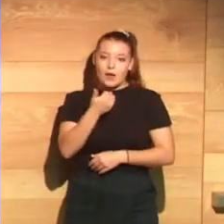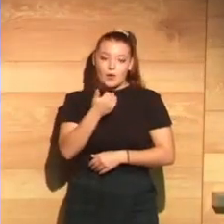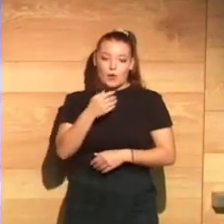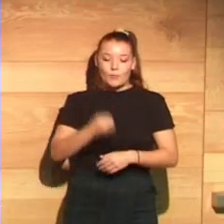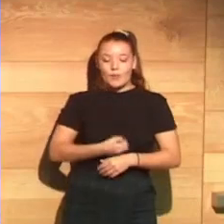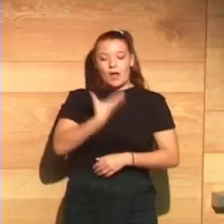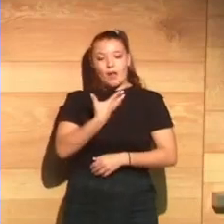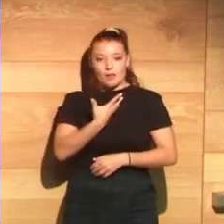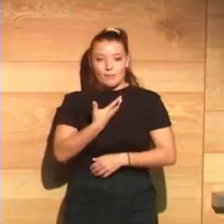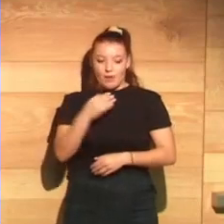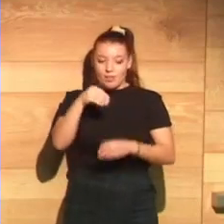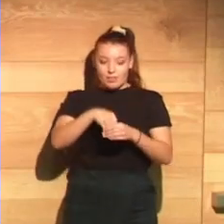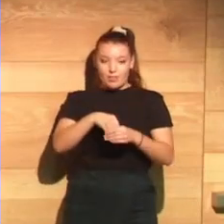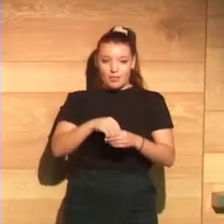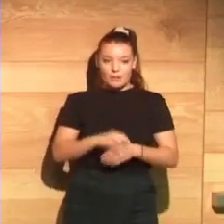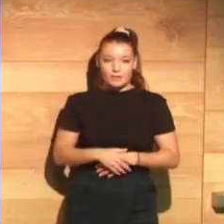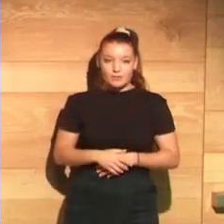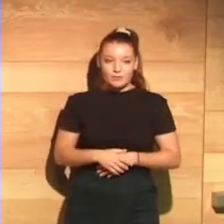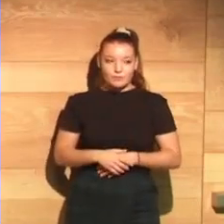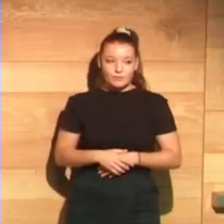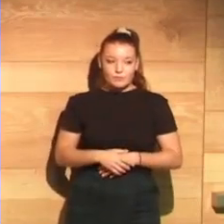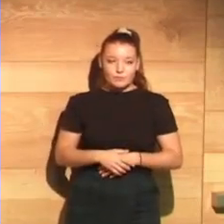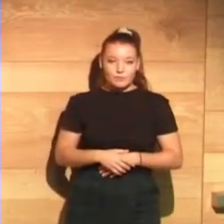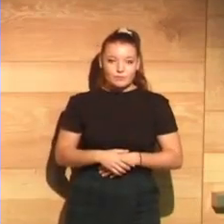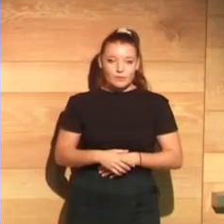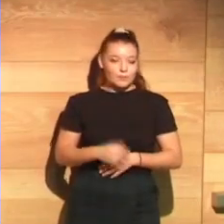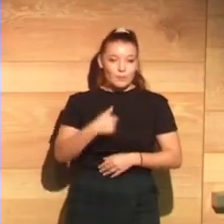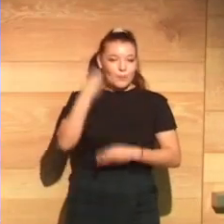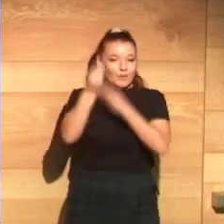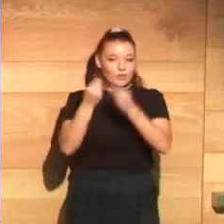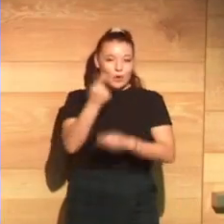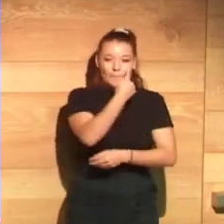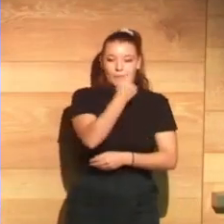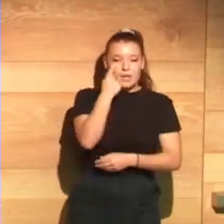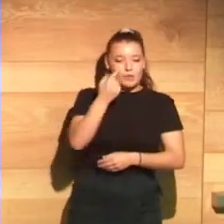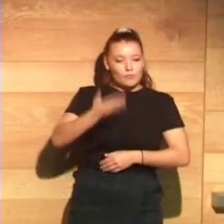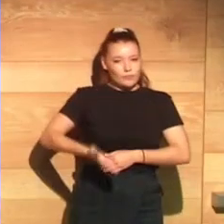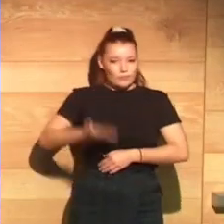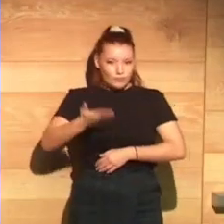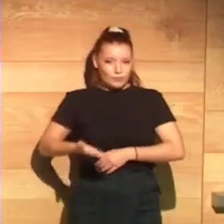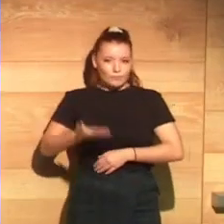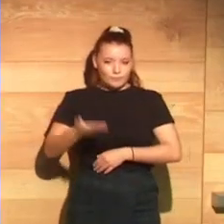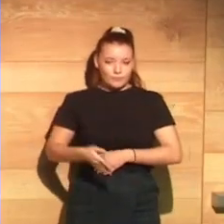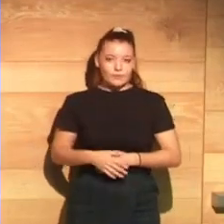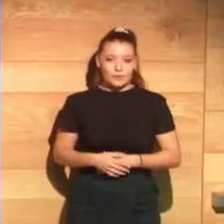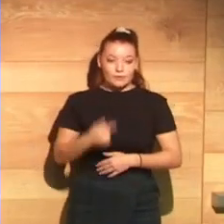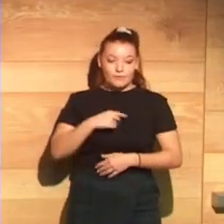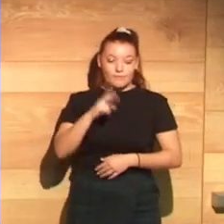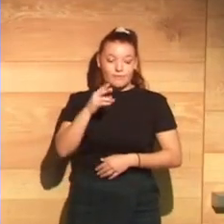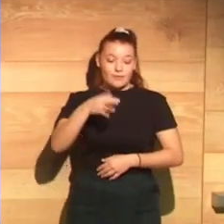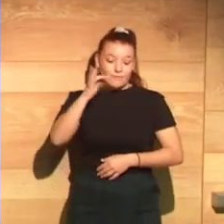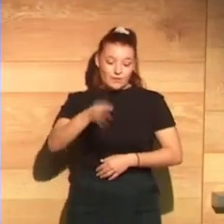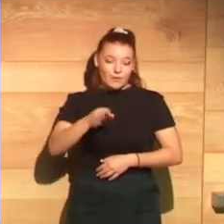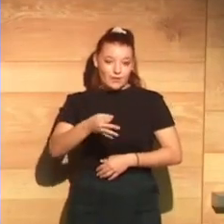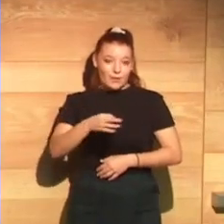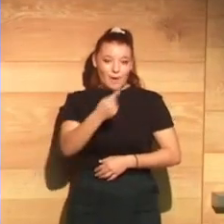del alma, por decirlo de alguna manera, ¿no? De esa emoción, que es lo de los ojos. Para mí la mirada es súper importante, y es verdad que